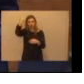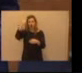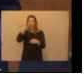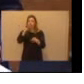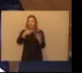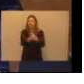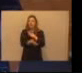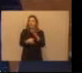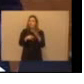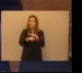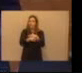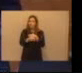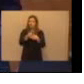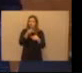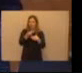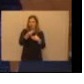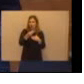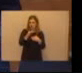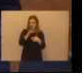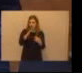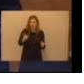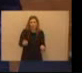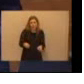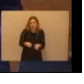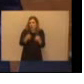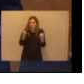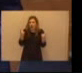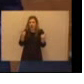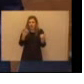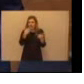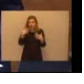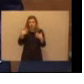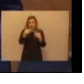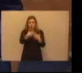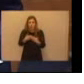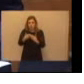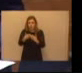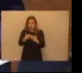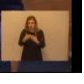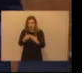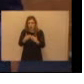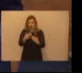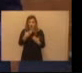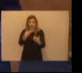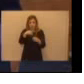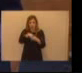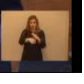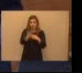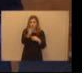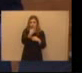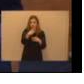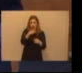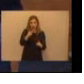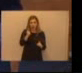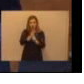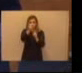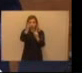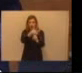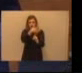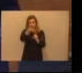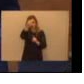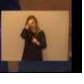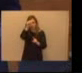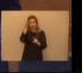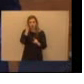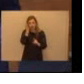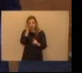herramienta, independientemente de que en la lucha en la escuela contra el maltrato de género, pues debe